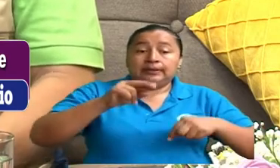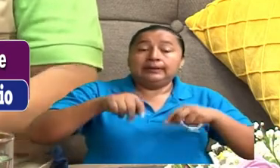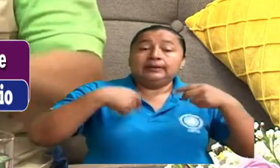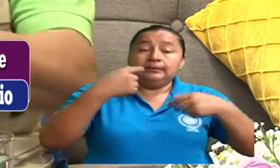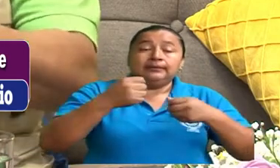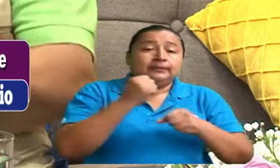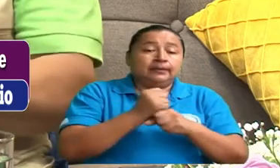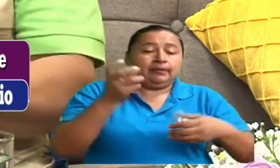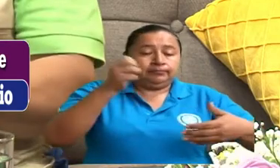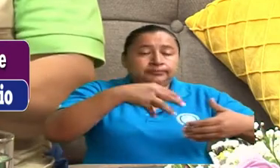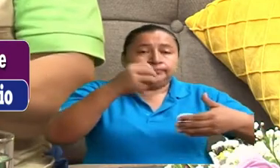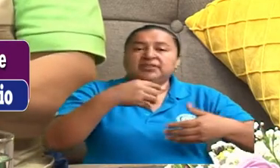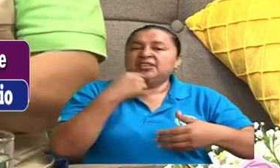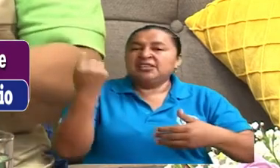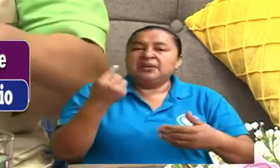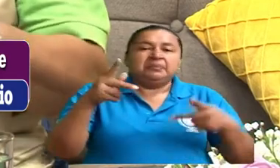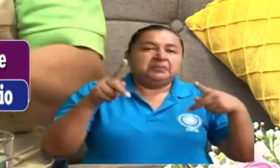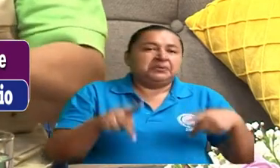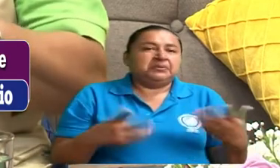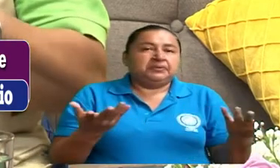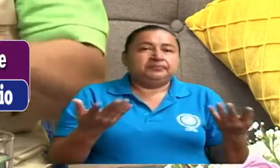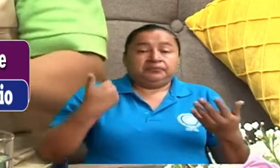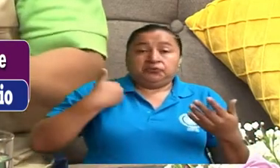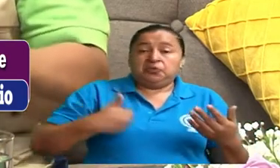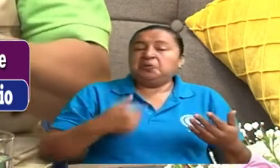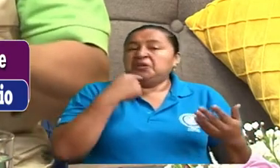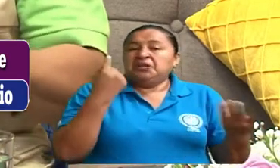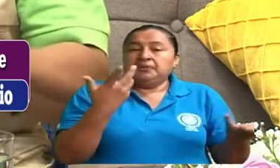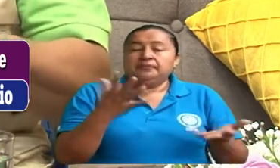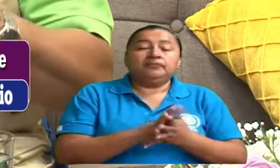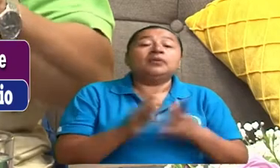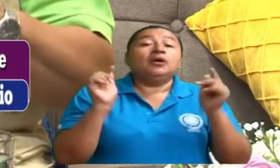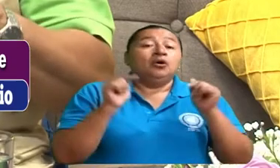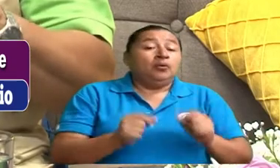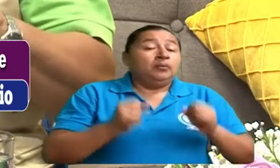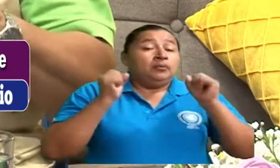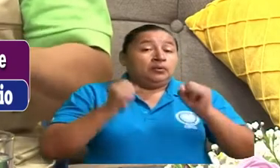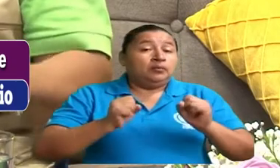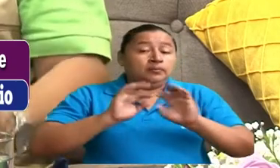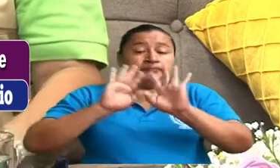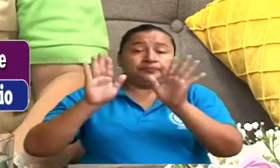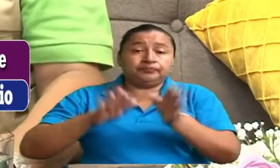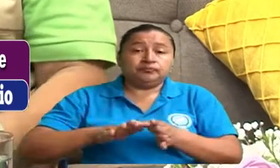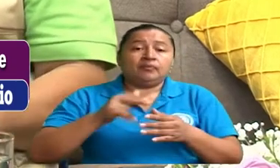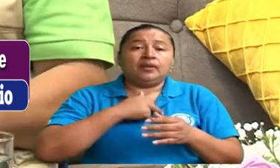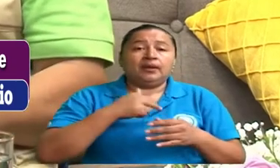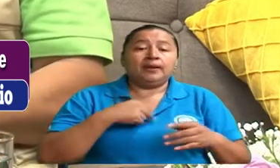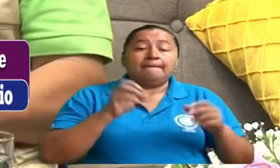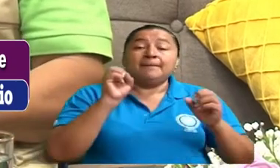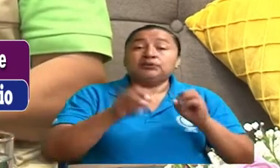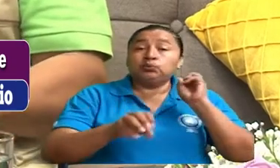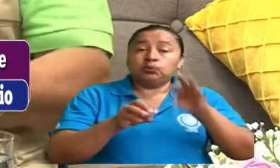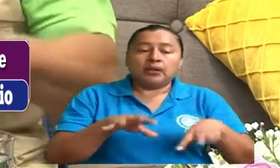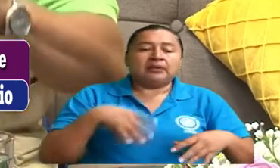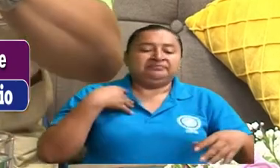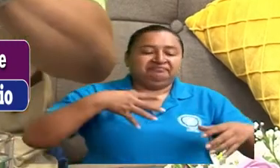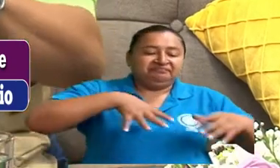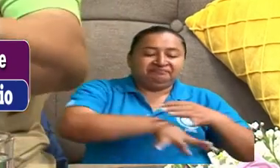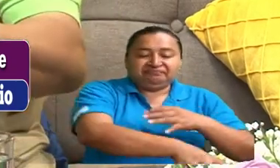base, ¿quiénes son? Hombres y mujeres, ¿verdad?, que están metiendo la mano a la basura. Okay.